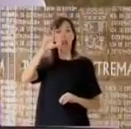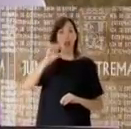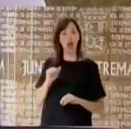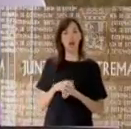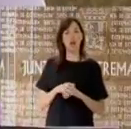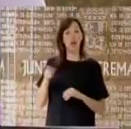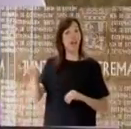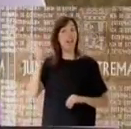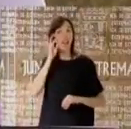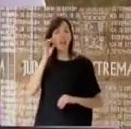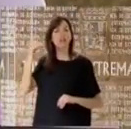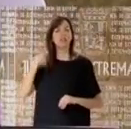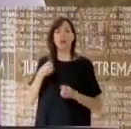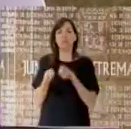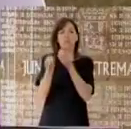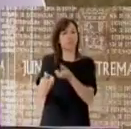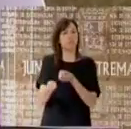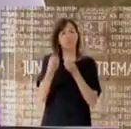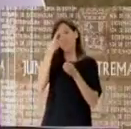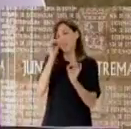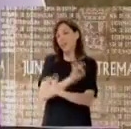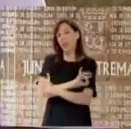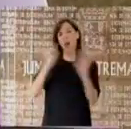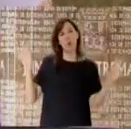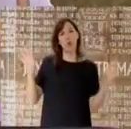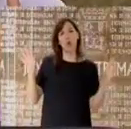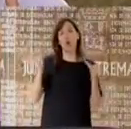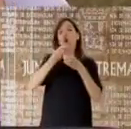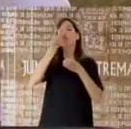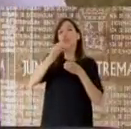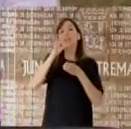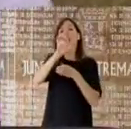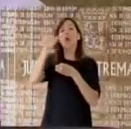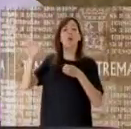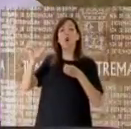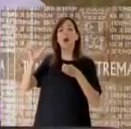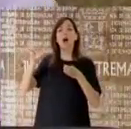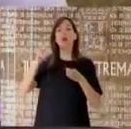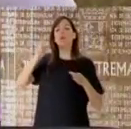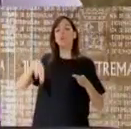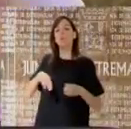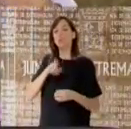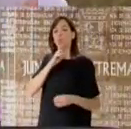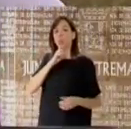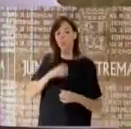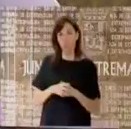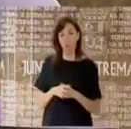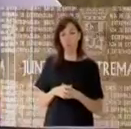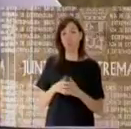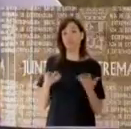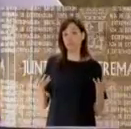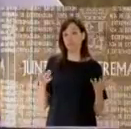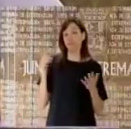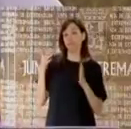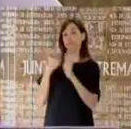cuál es el pensamiento que tenemos los socialistas europeos. Y en este caso, la Junta de Extremadura y el partido que lo sustenta